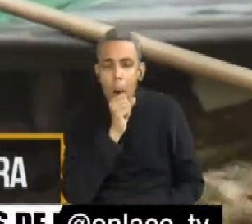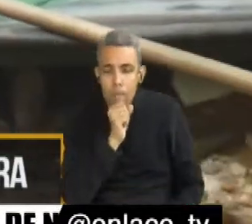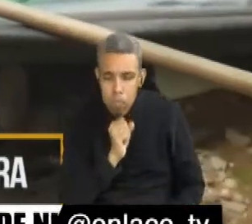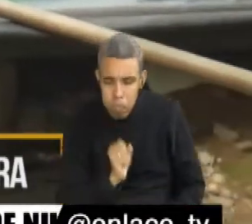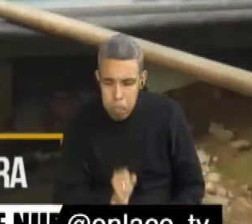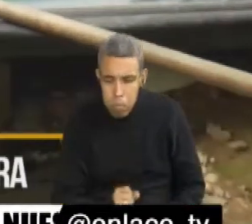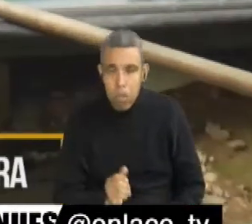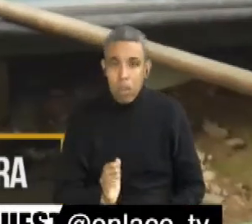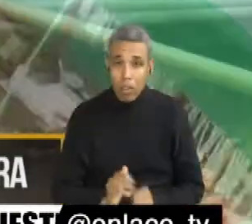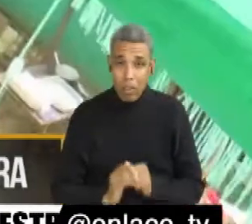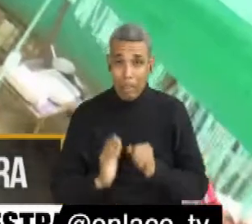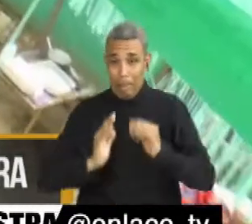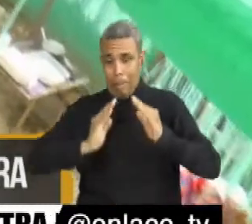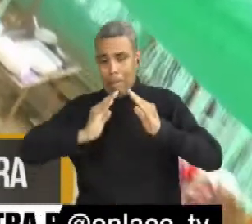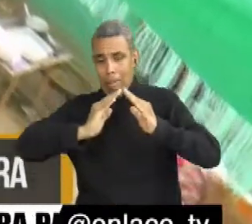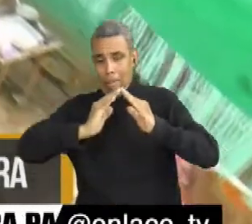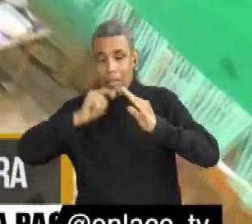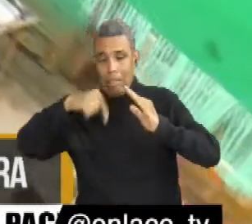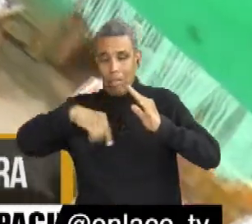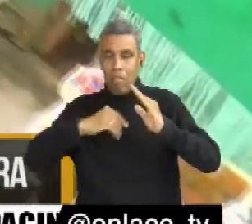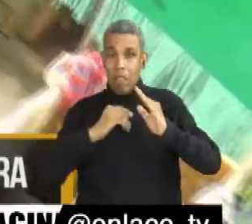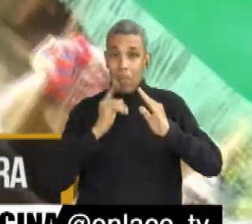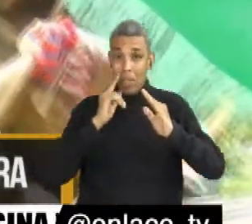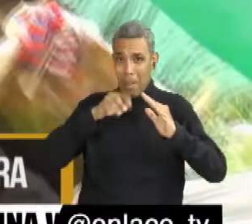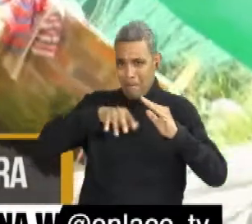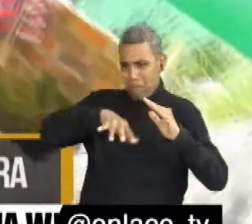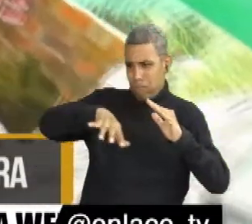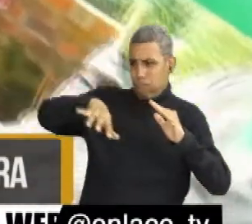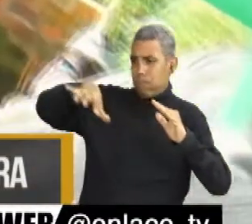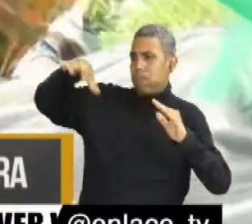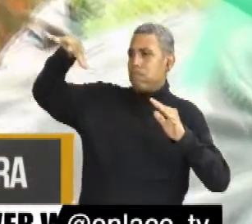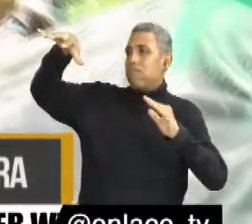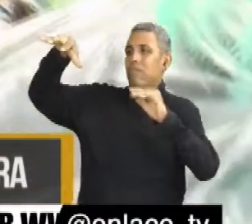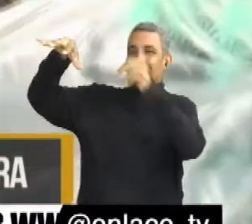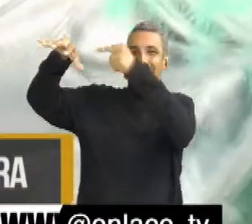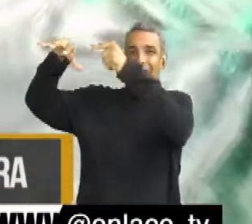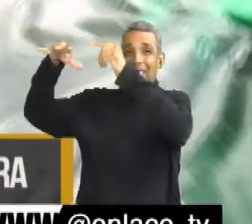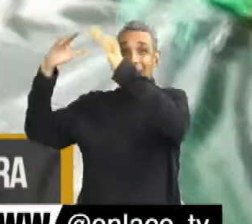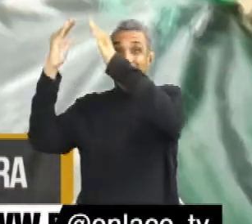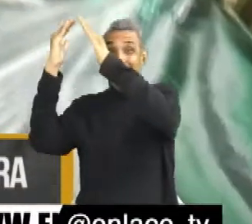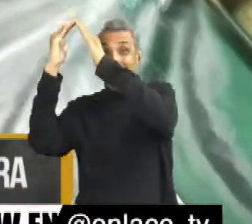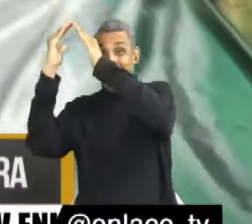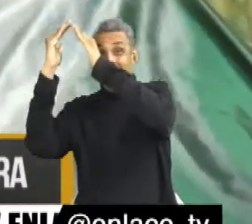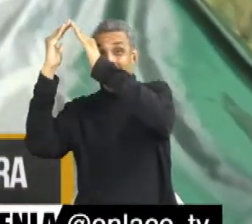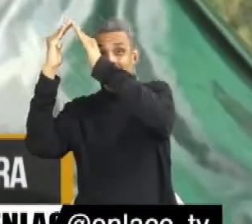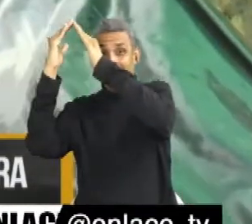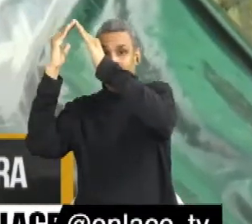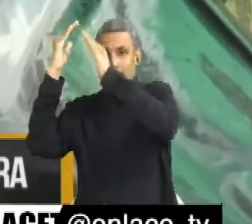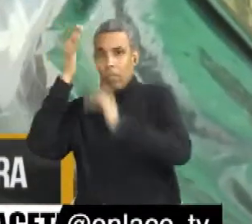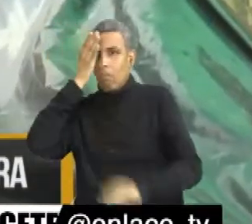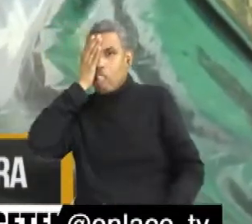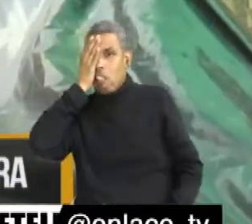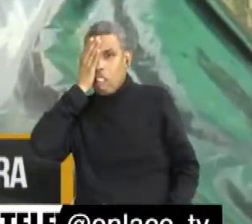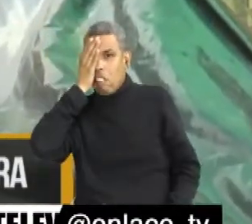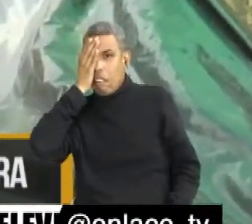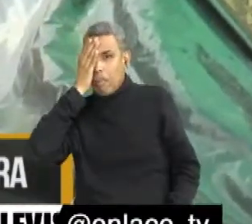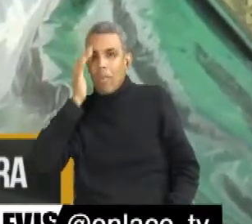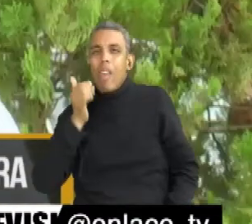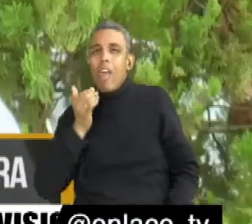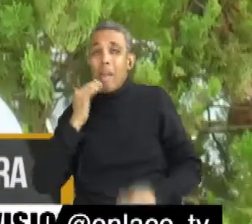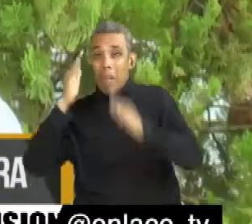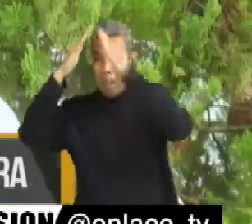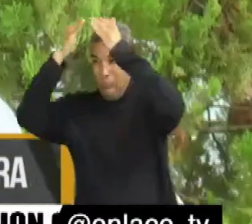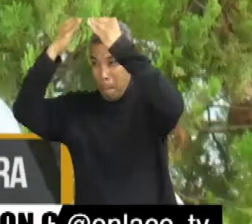de abajo. Si eso se llega a venir todo hacia abajo, esa señora queda sepultada con el esposo. Para la